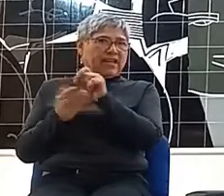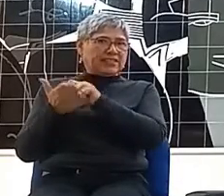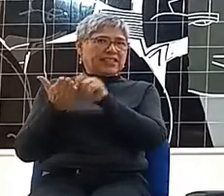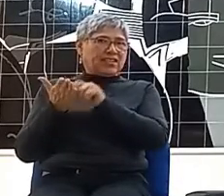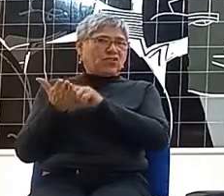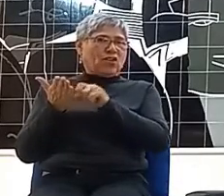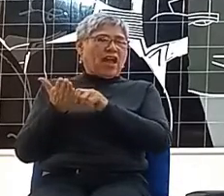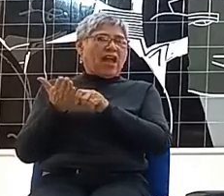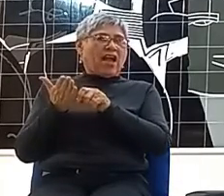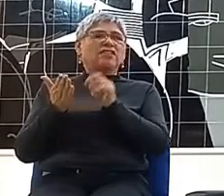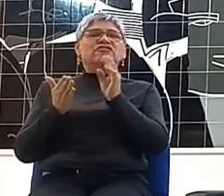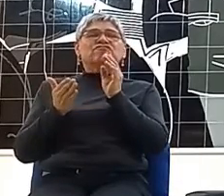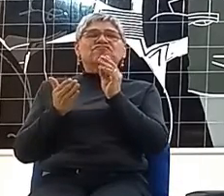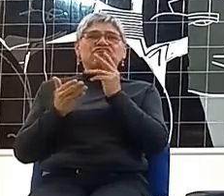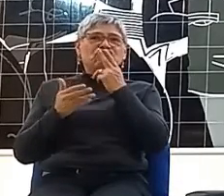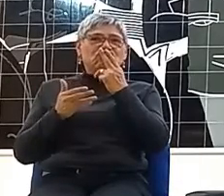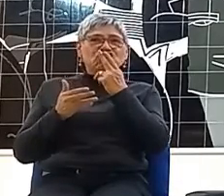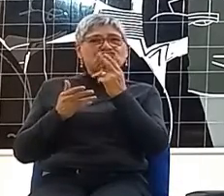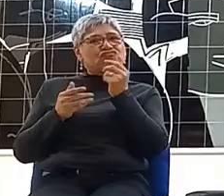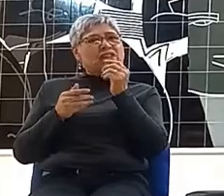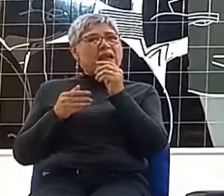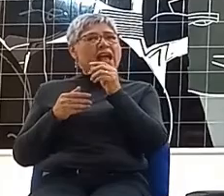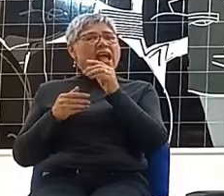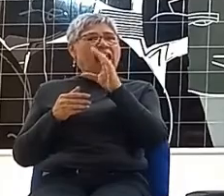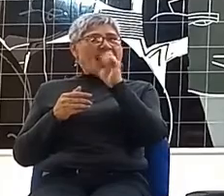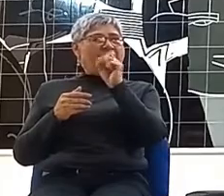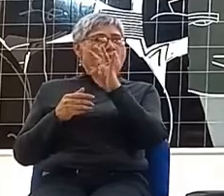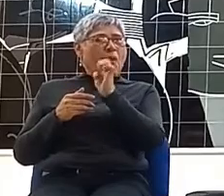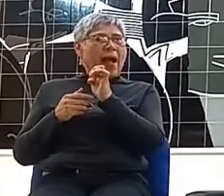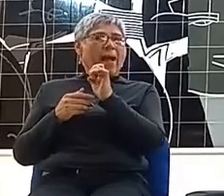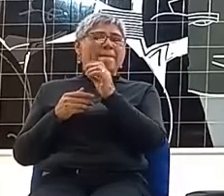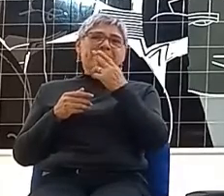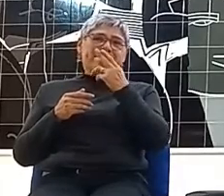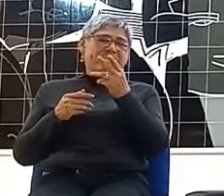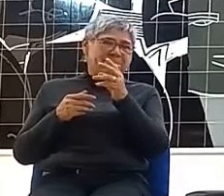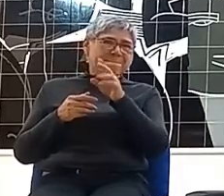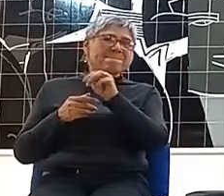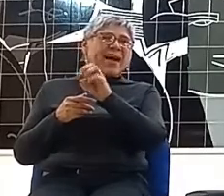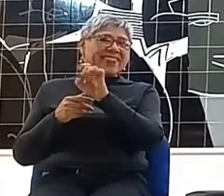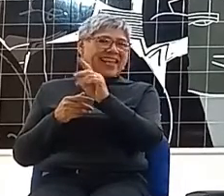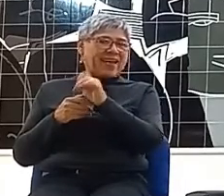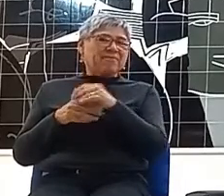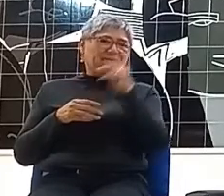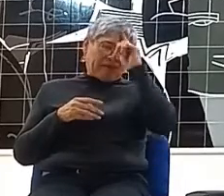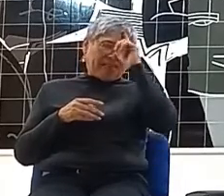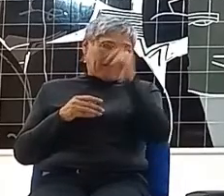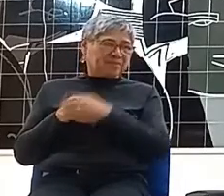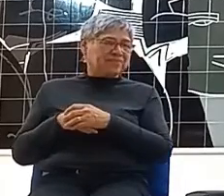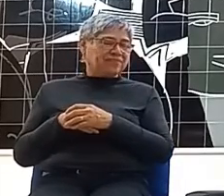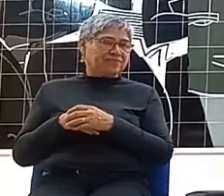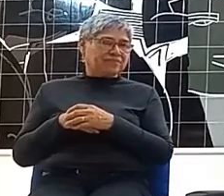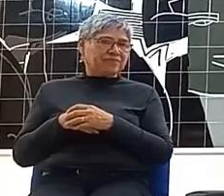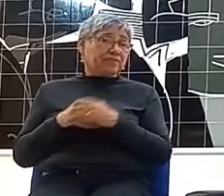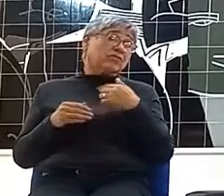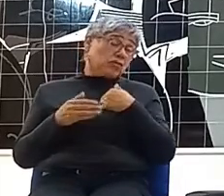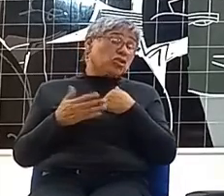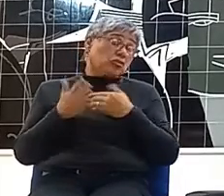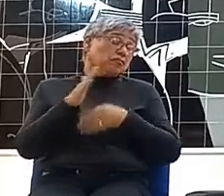caoba de madera. Yo todavía escribía en cuaderno y máquina de escribir. Bueno, yo sigo